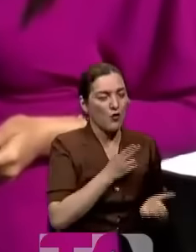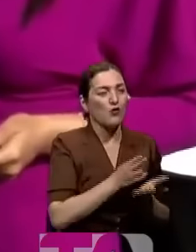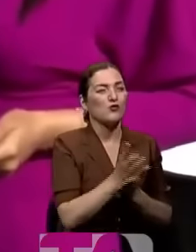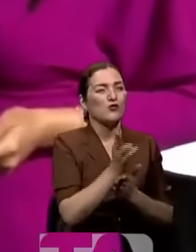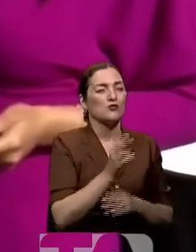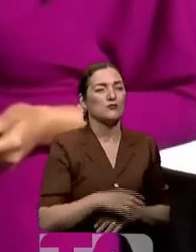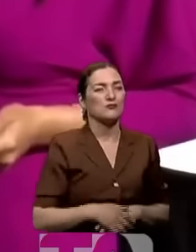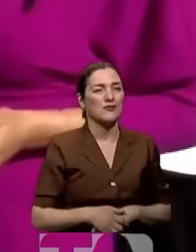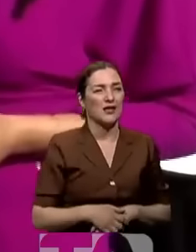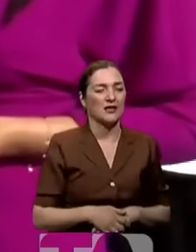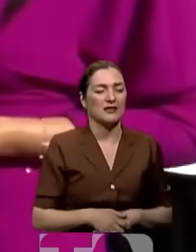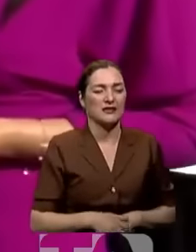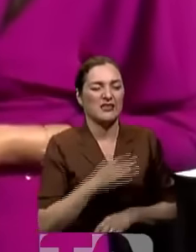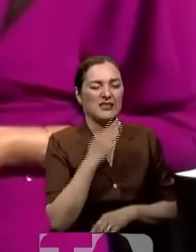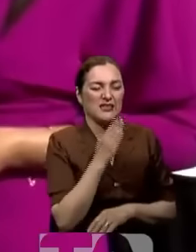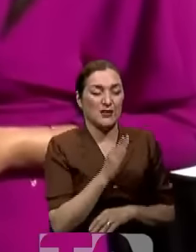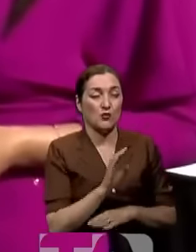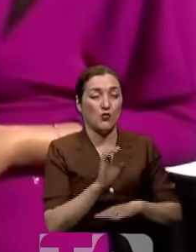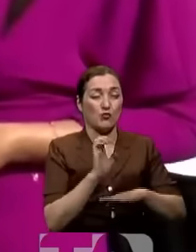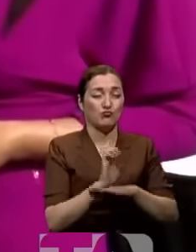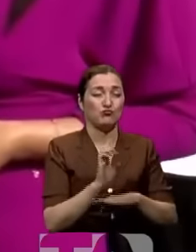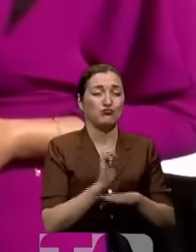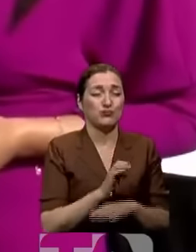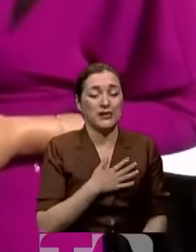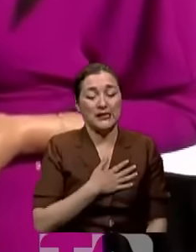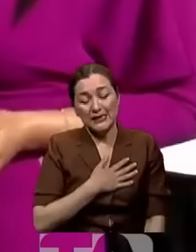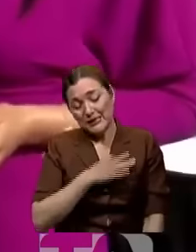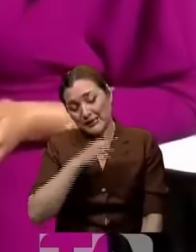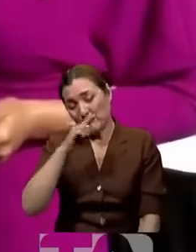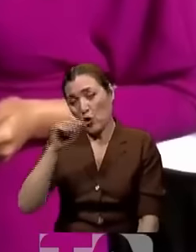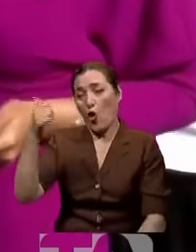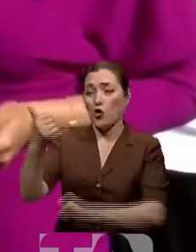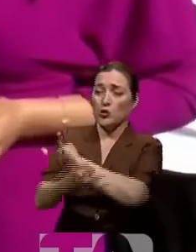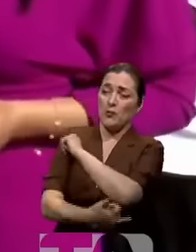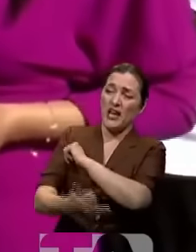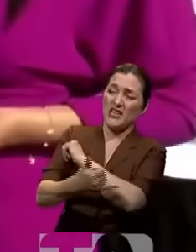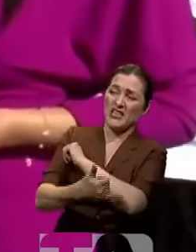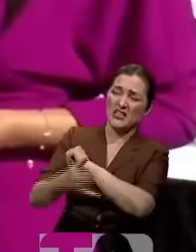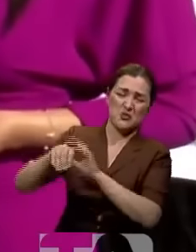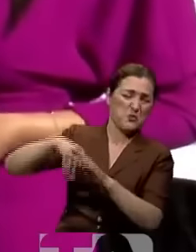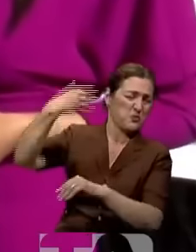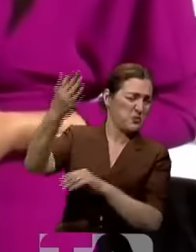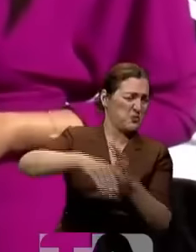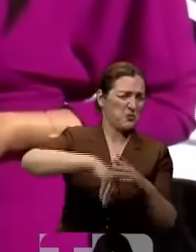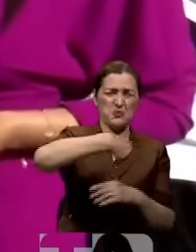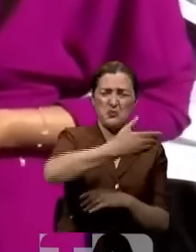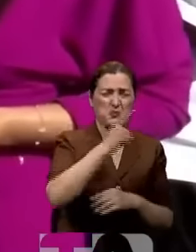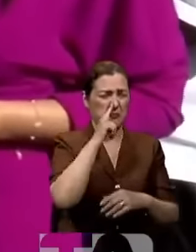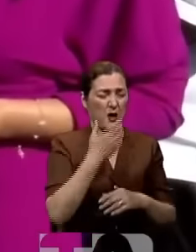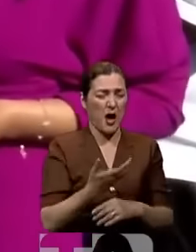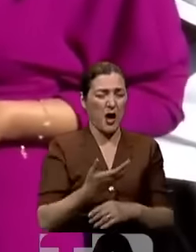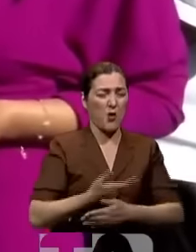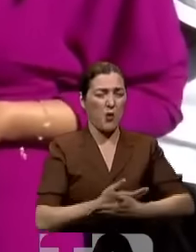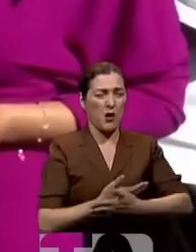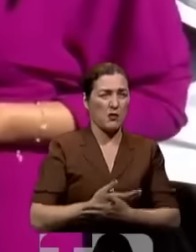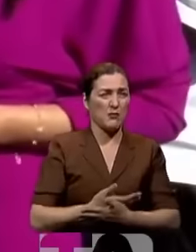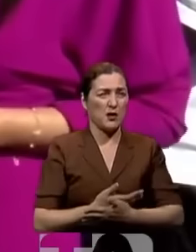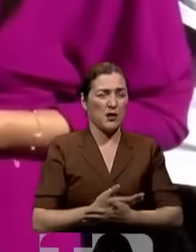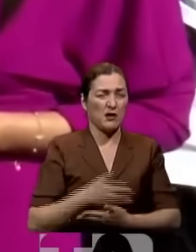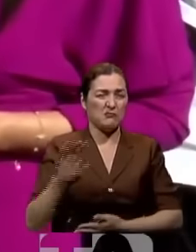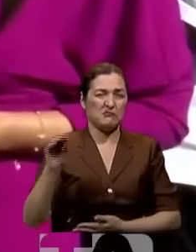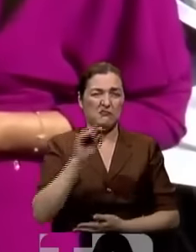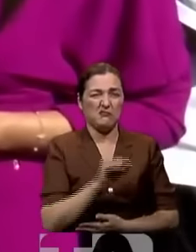cansamos de que siempre como ecuatorianos prefiramos lo del exterior. Durante mucho tiempo, en temporada de guaguas, siempre se había emulado la